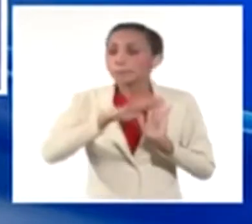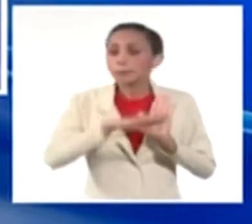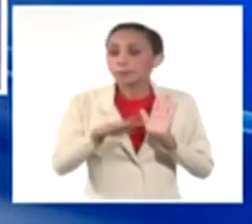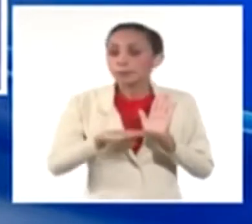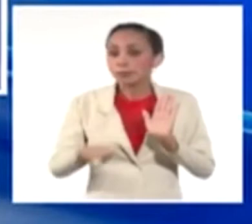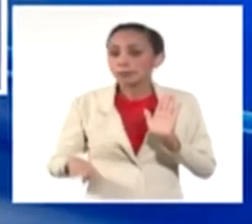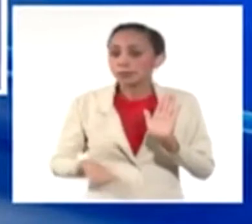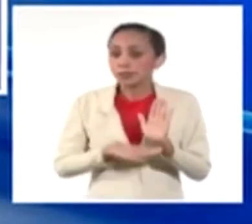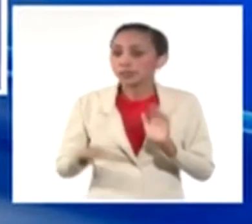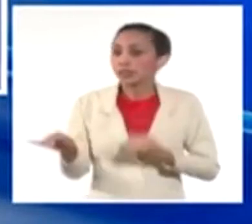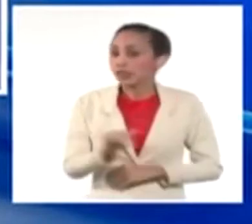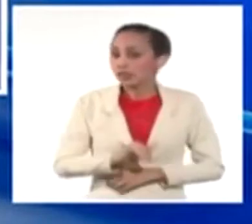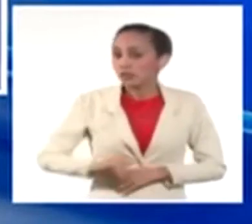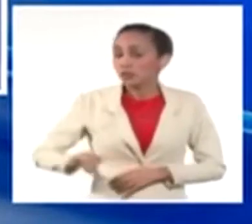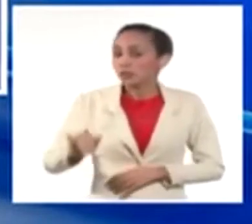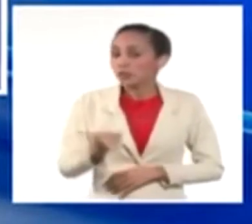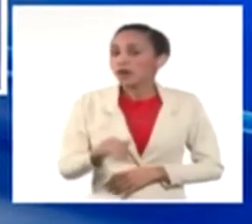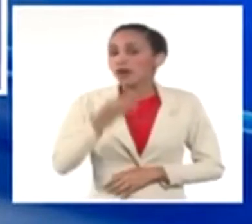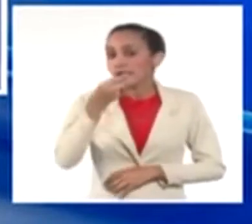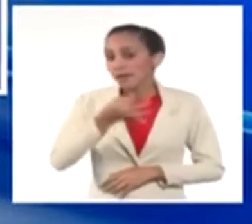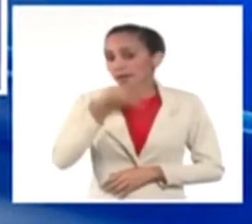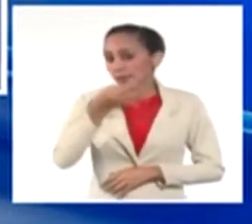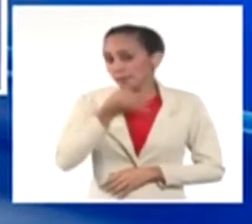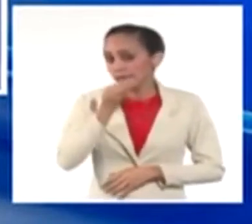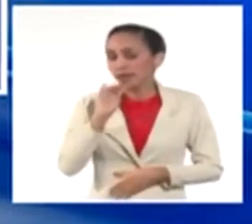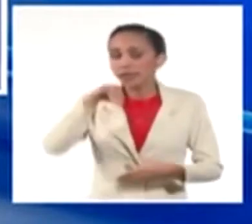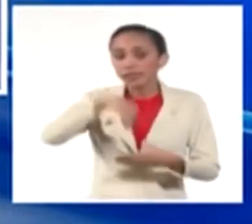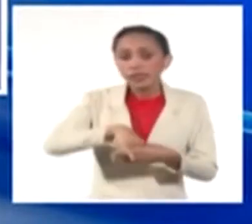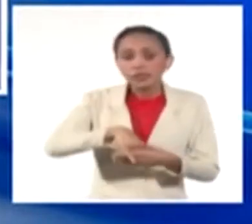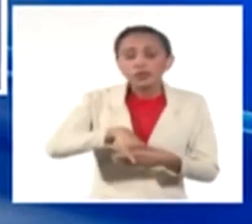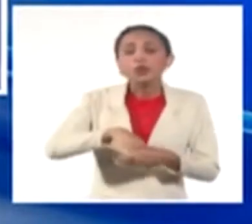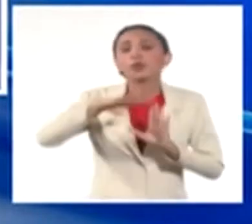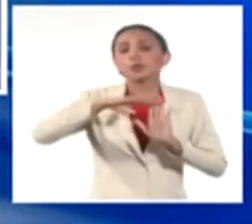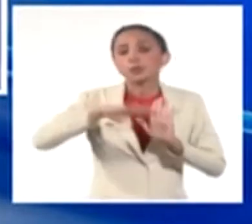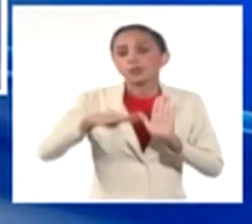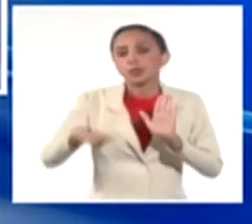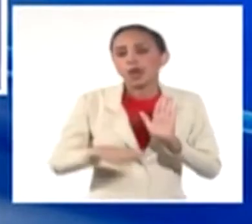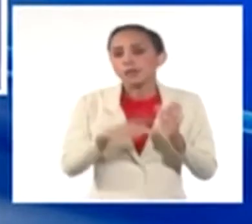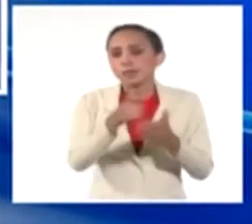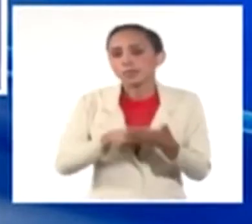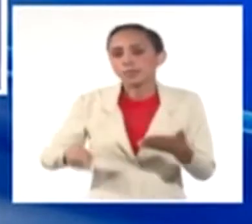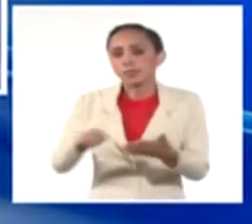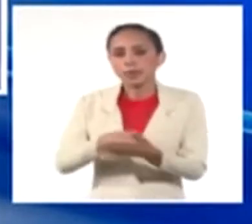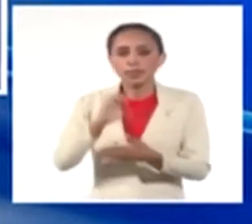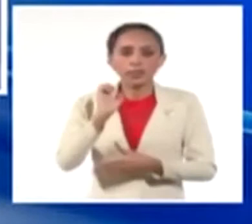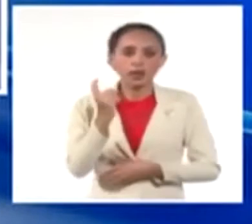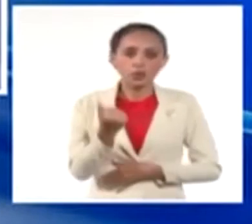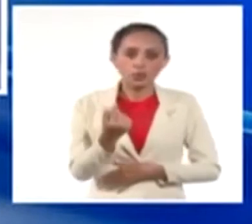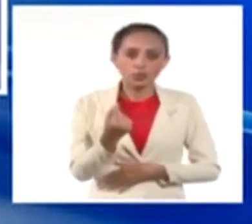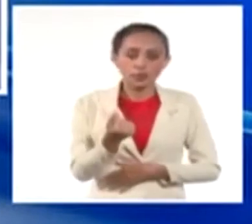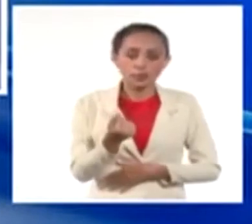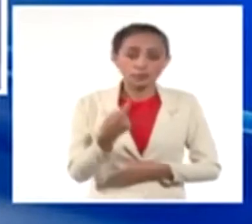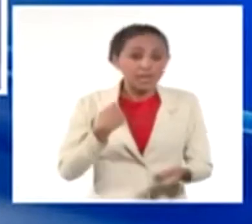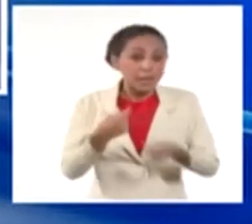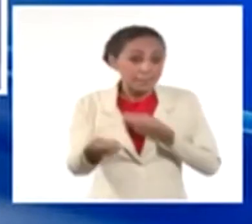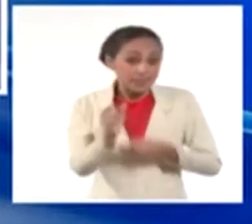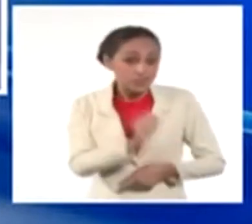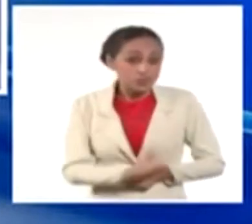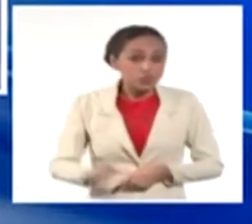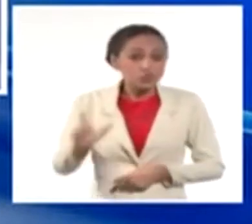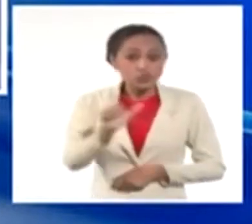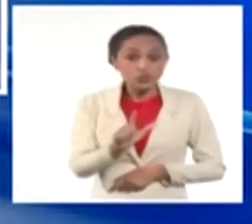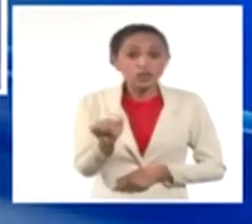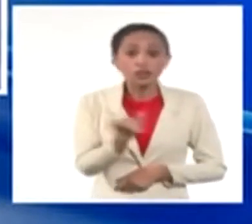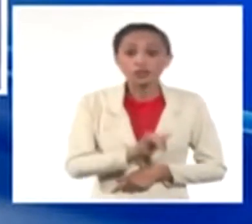están explicadas como parte del plan de la economía. Para respaldar las inversiones sociales y las